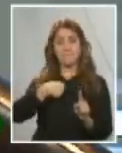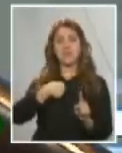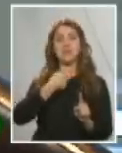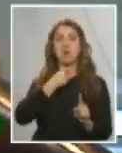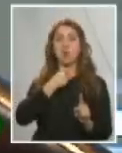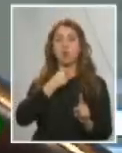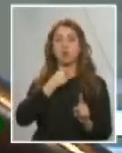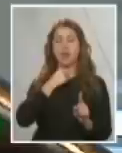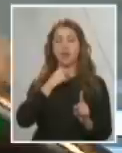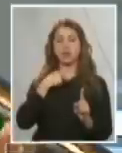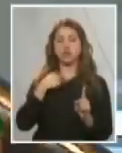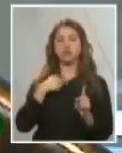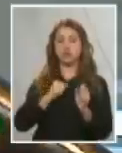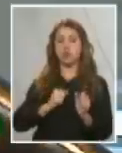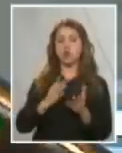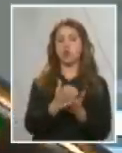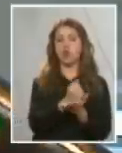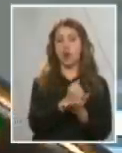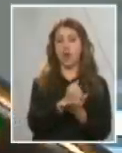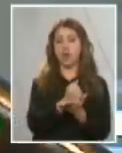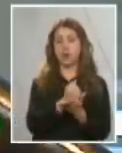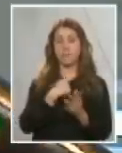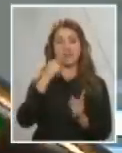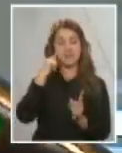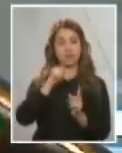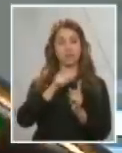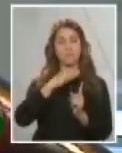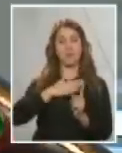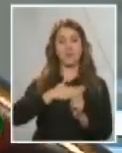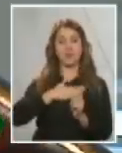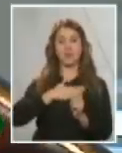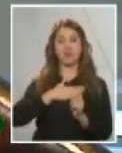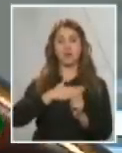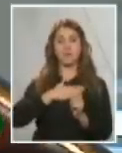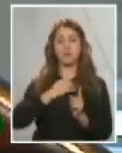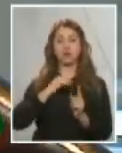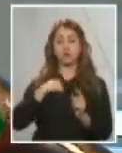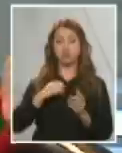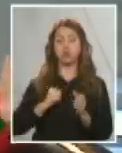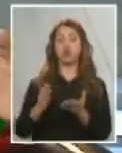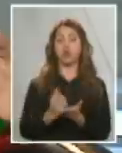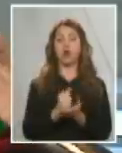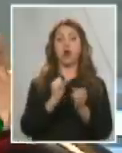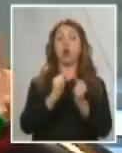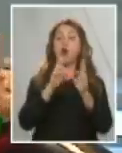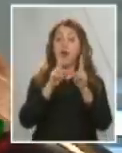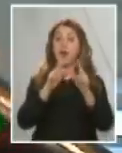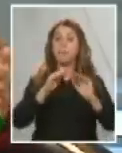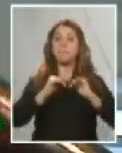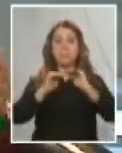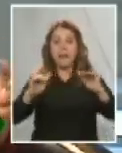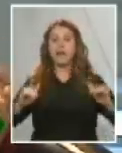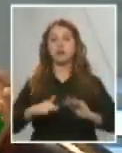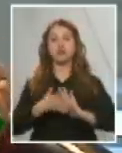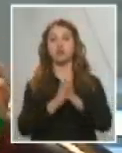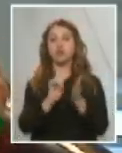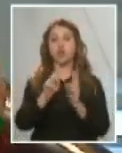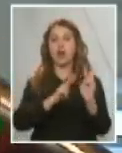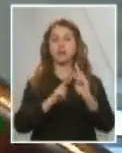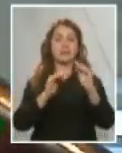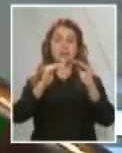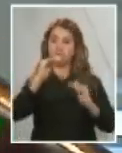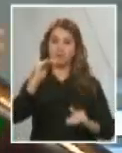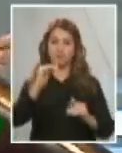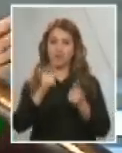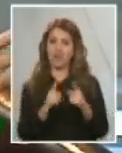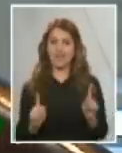gustaría, a donde yo puedo llegar, pero la idea es que ese yo puedo llegar sea para todos, no hacer tanta diferencia.